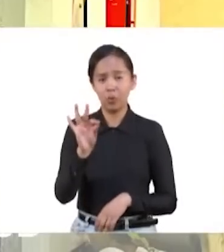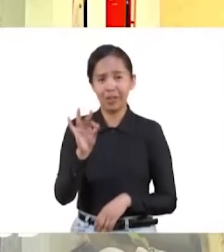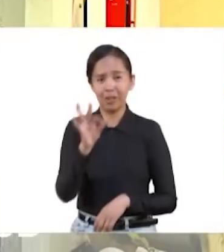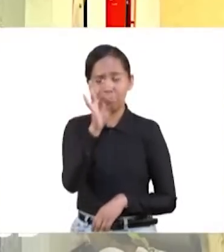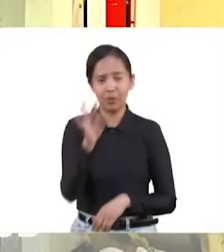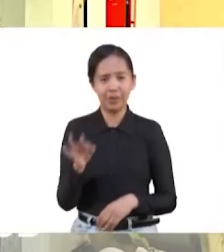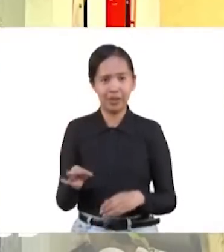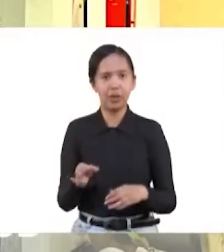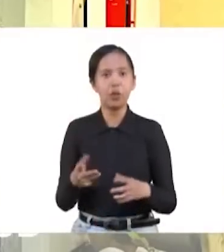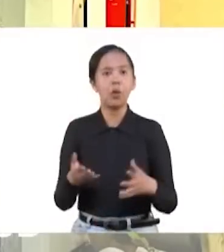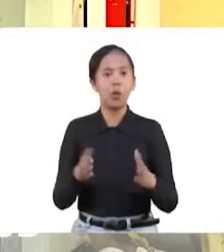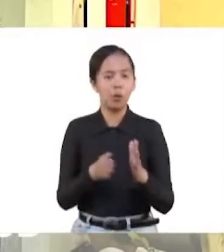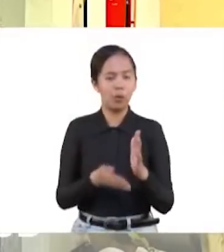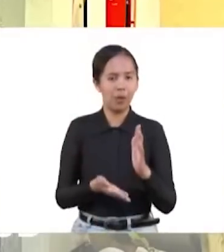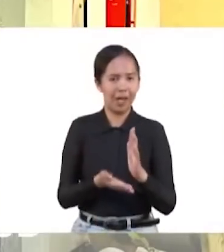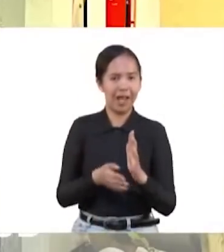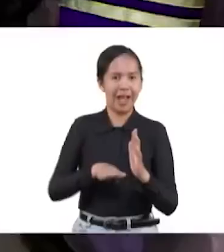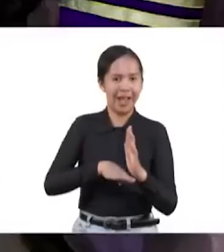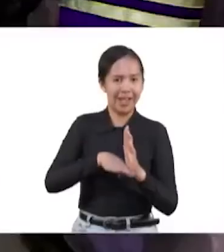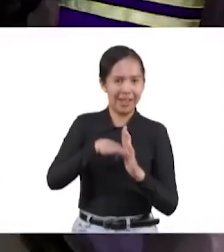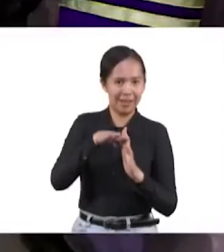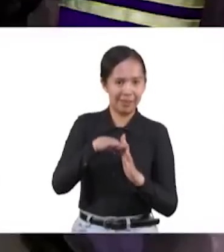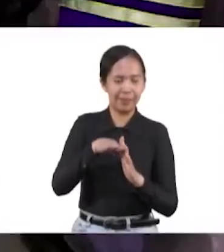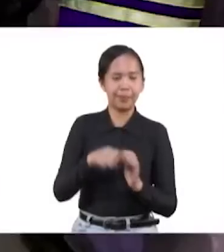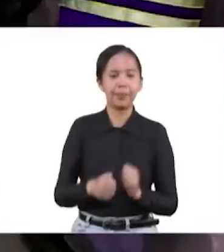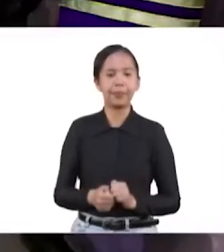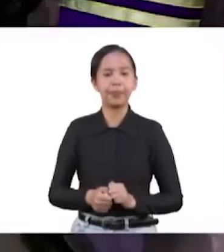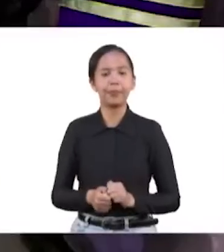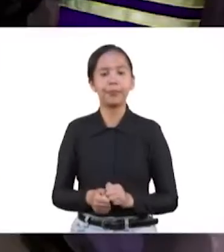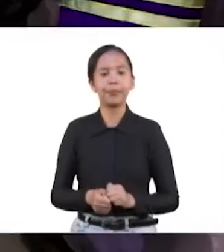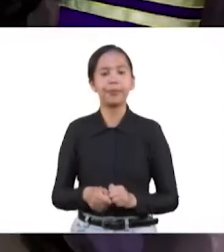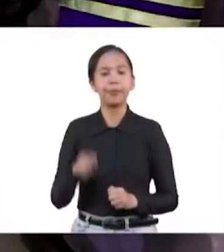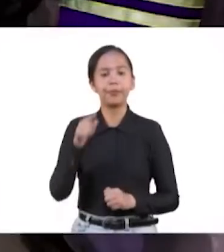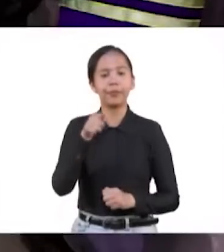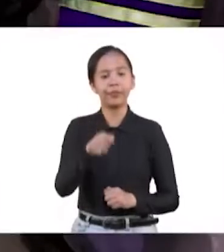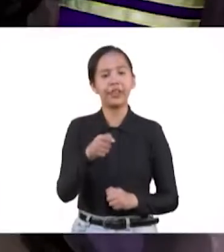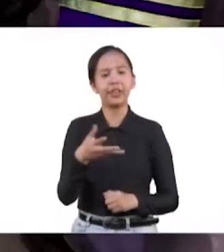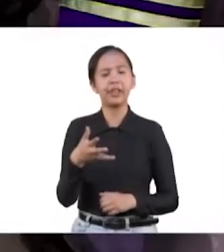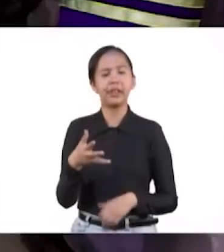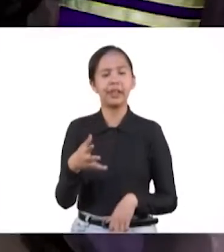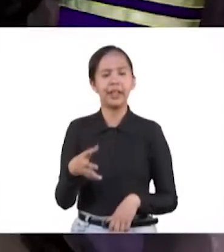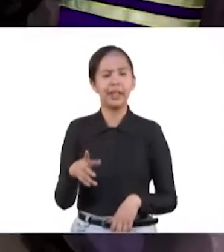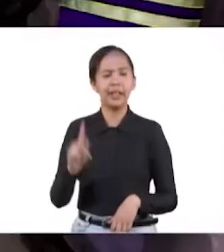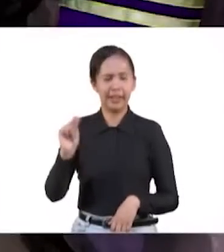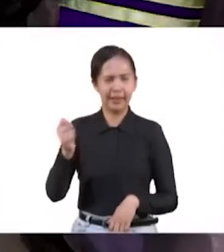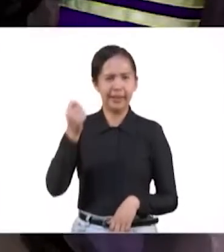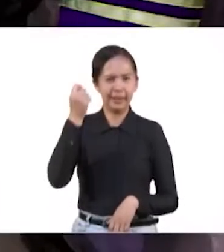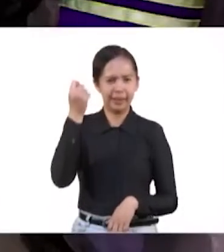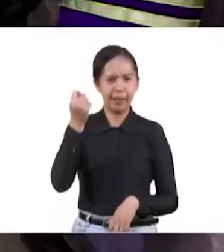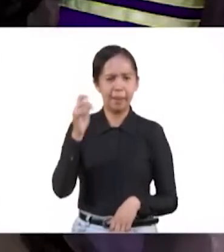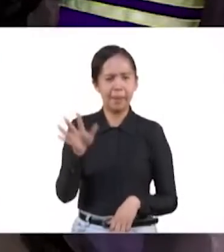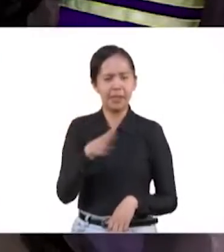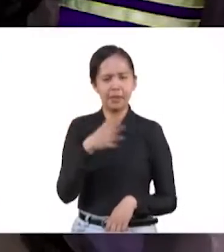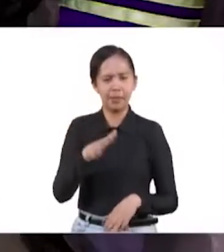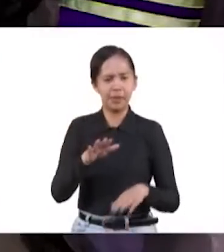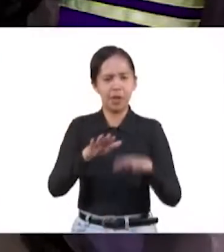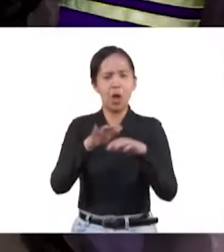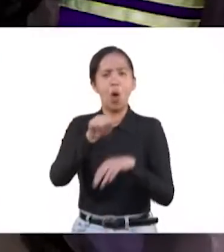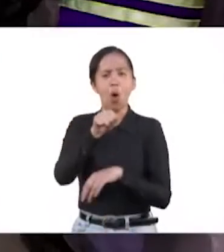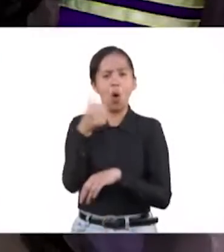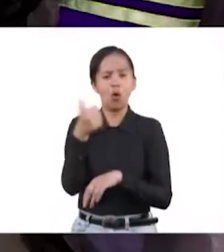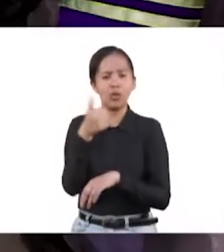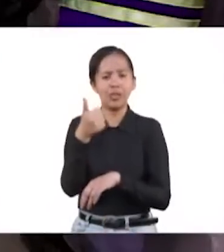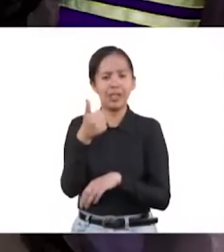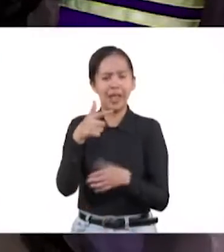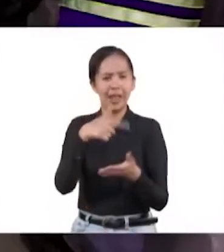40%. Locales técnicos. Se hizo la rehabilitación de más de 3.000 metros cuadrados de 11 locales